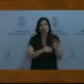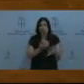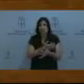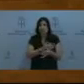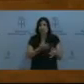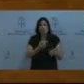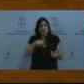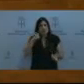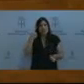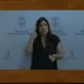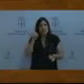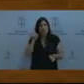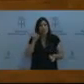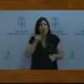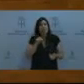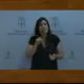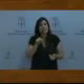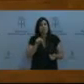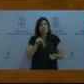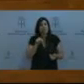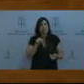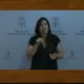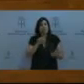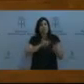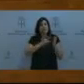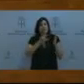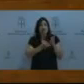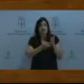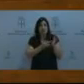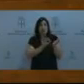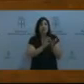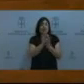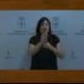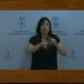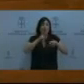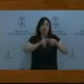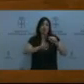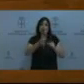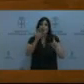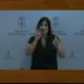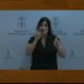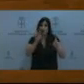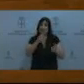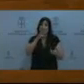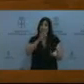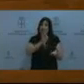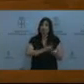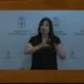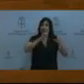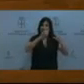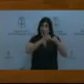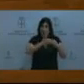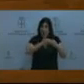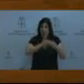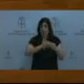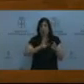por parte de los técnicos del Servicio de Infraestructuras Educativas, tras una reunión con la directora del centro, los espacios específicos necesarios para